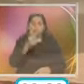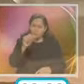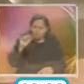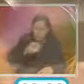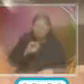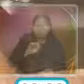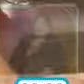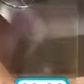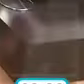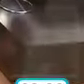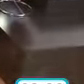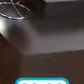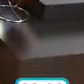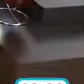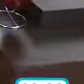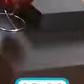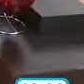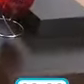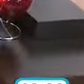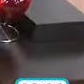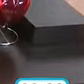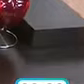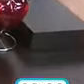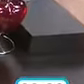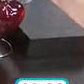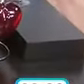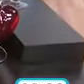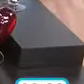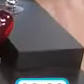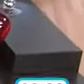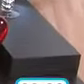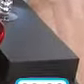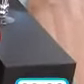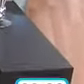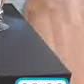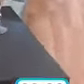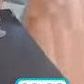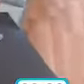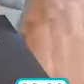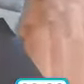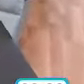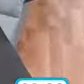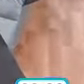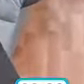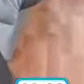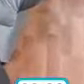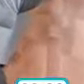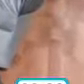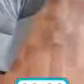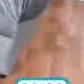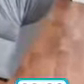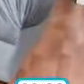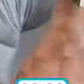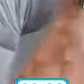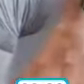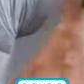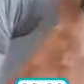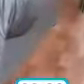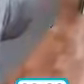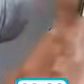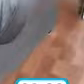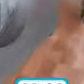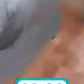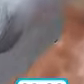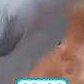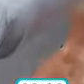sal, nada más. Entonces, también, por ejemplo, en jugos verdes. Recuerden que la regla de jugos verdes es una fruta por todas